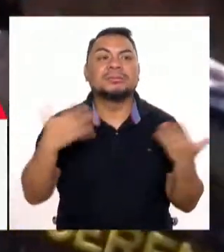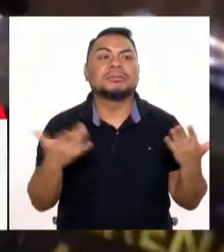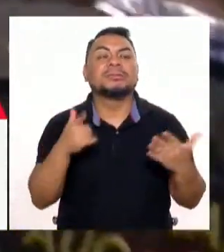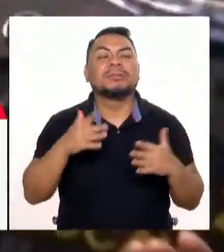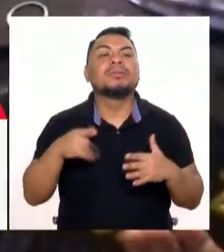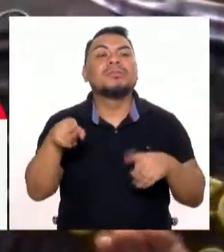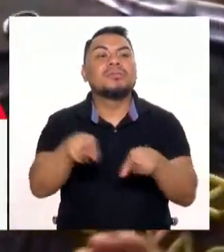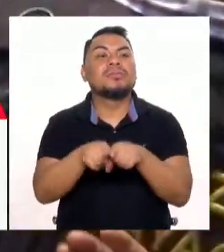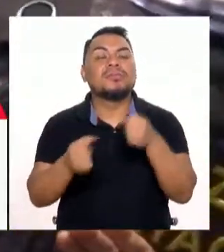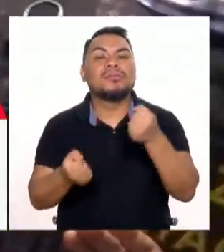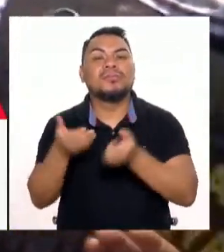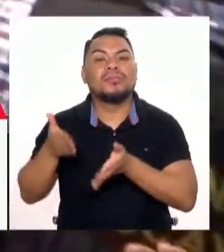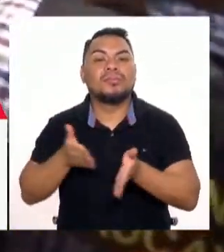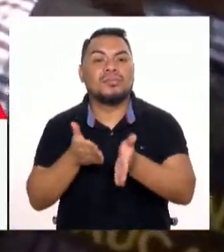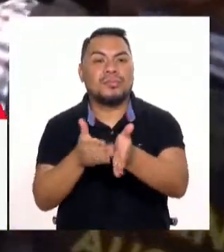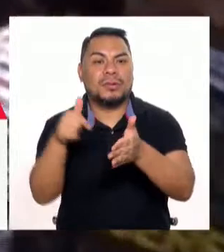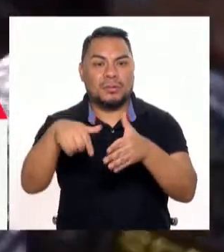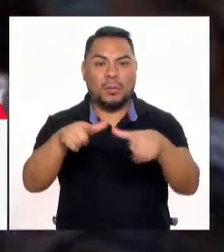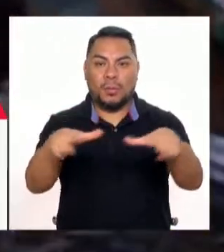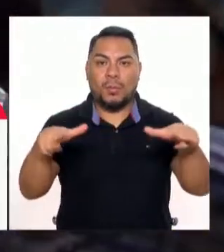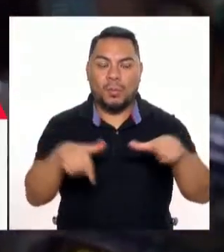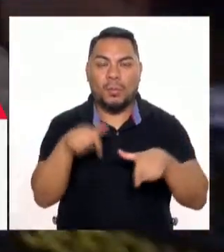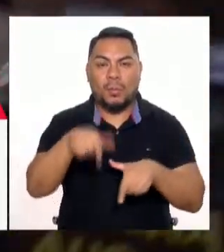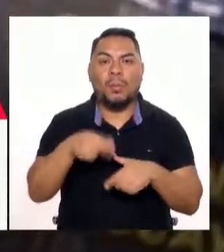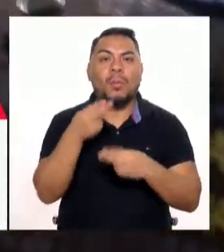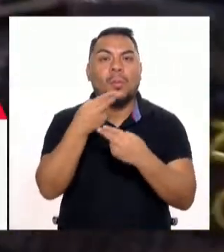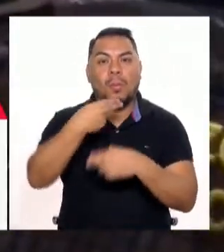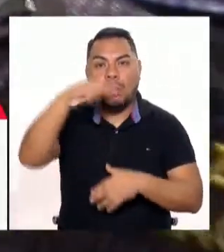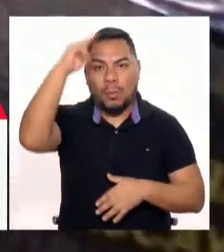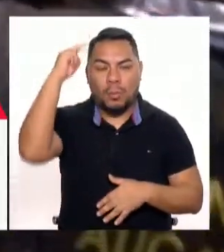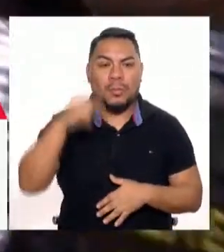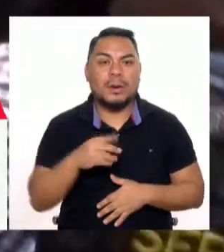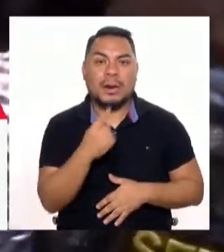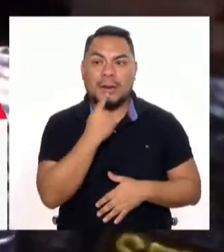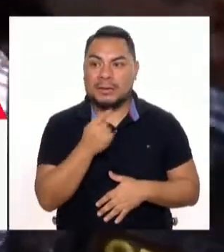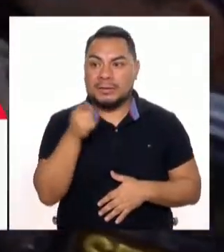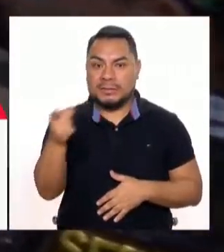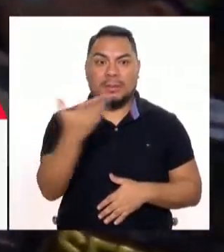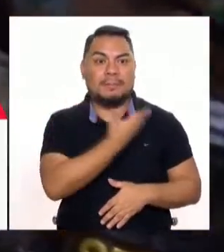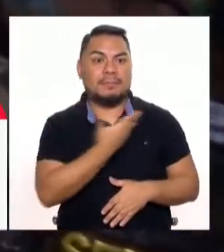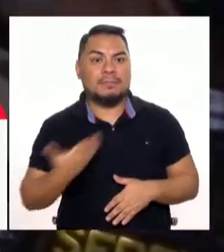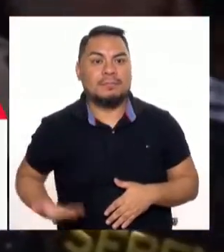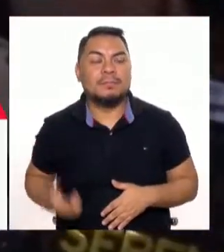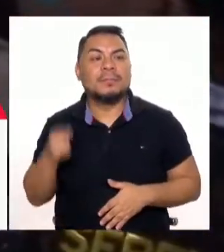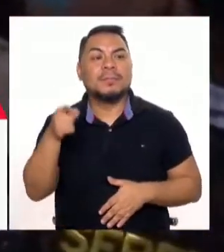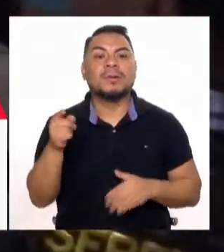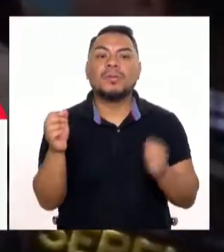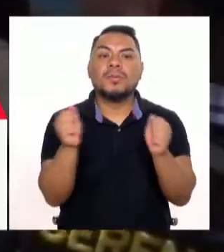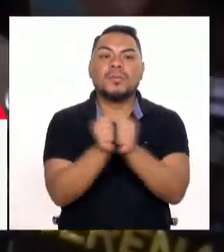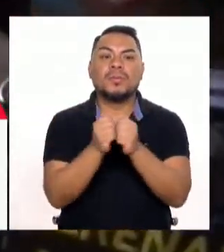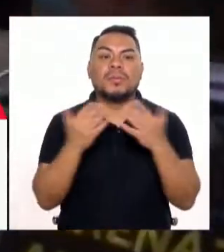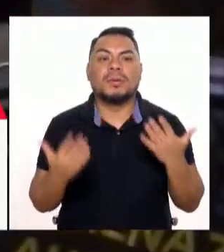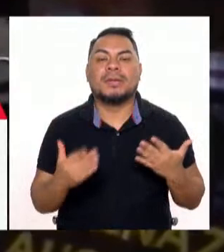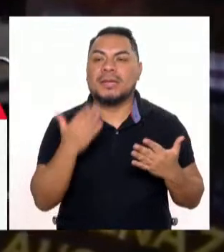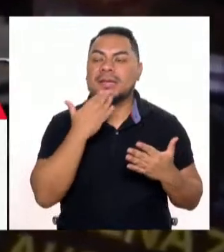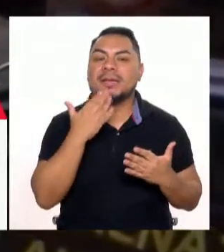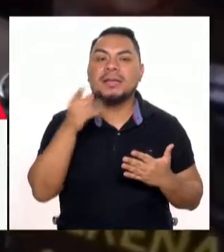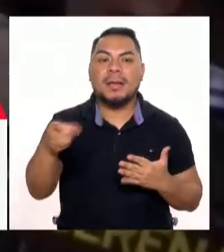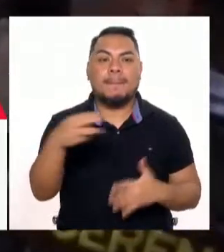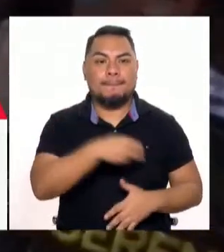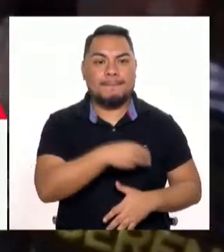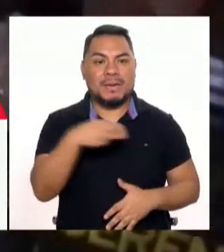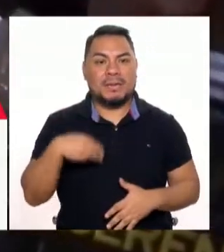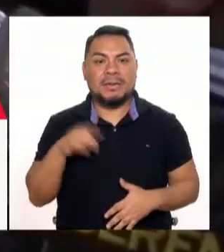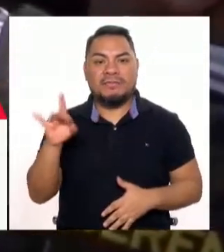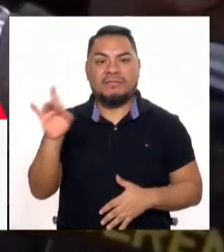puente vehicular acá en la región huánuco hay que señalar que la presidenta se encuentra acompañada de ministros